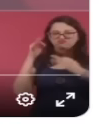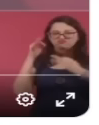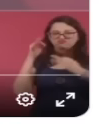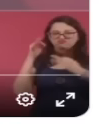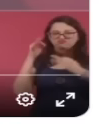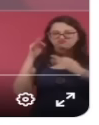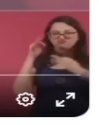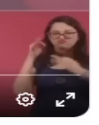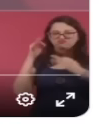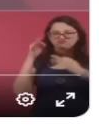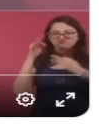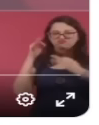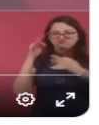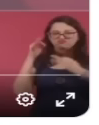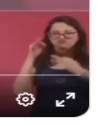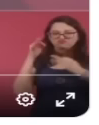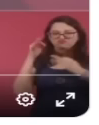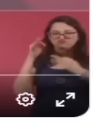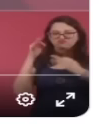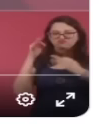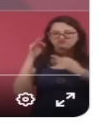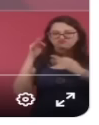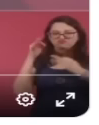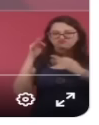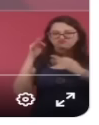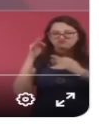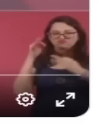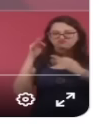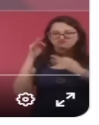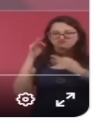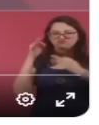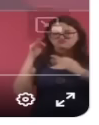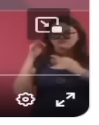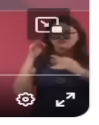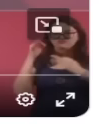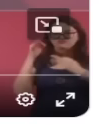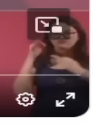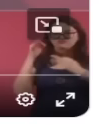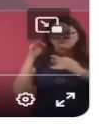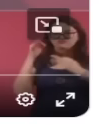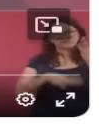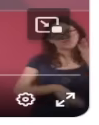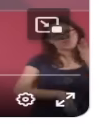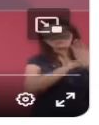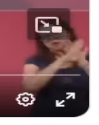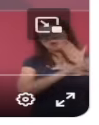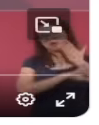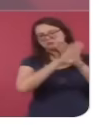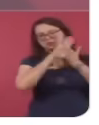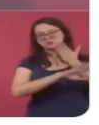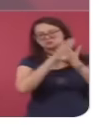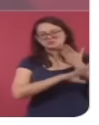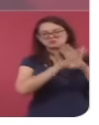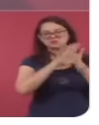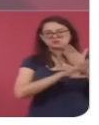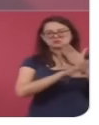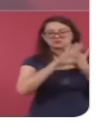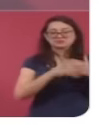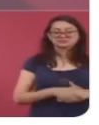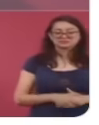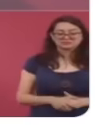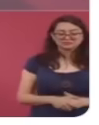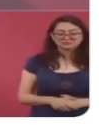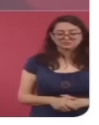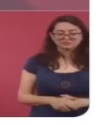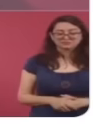la policía y el ejército ecuatoriano en la embajada de México. Escuchemos cuáles fueron sus declaraciones. ¿Creen que nos